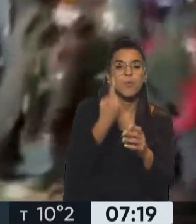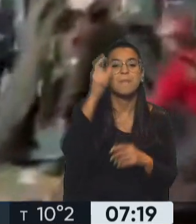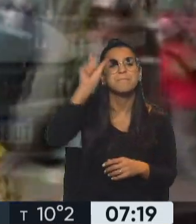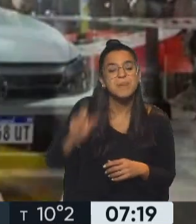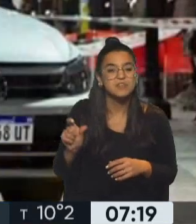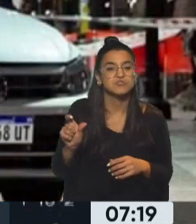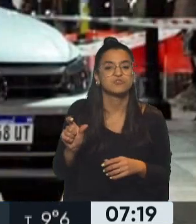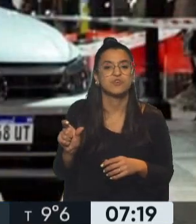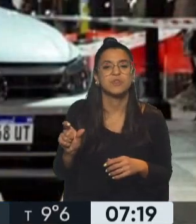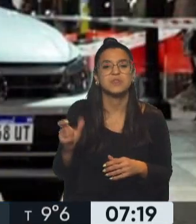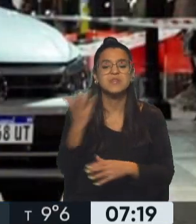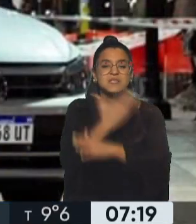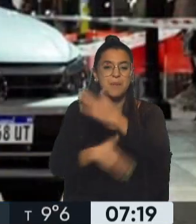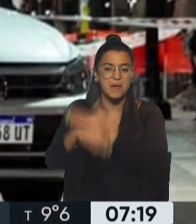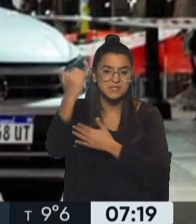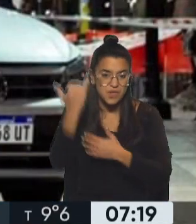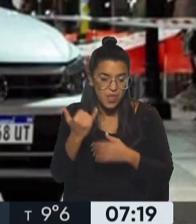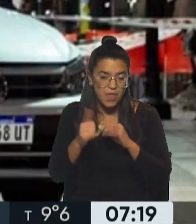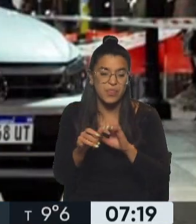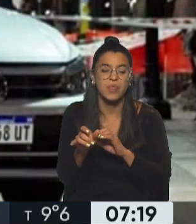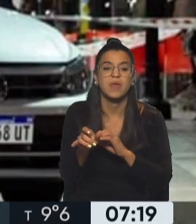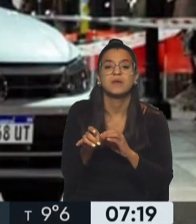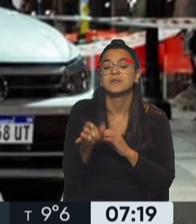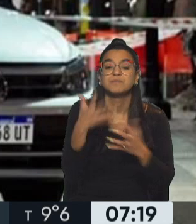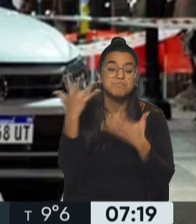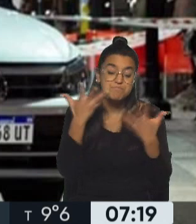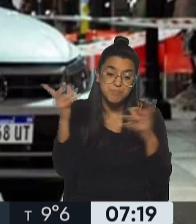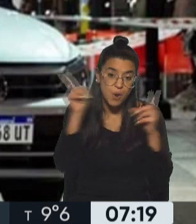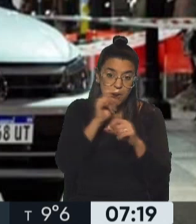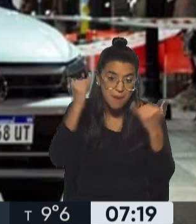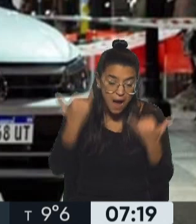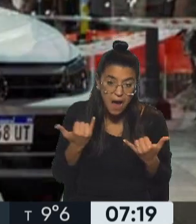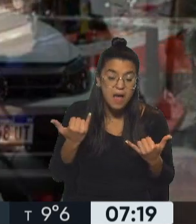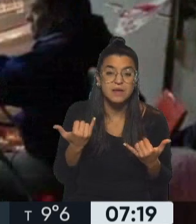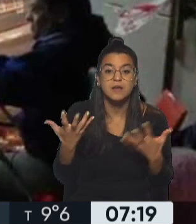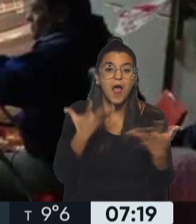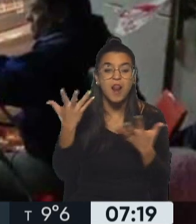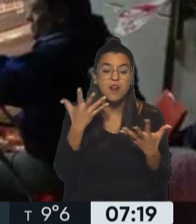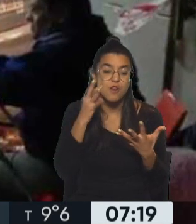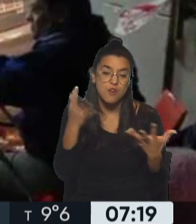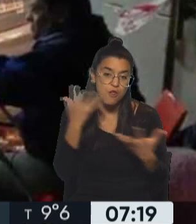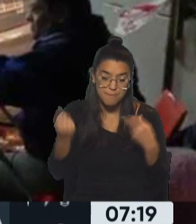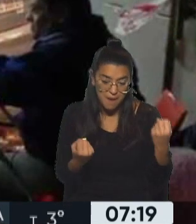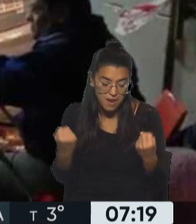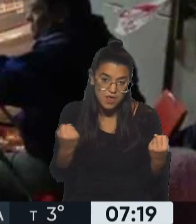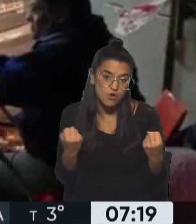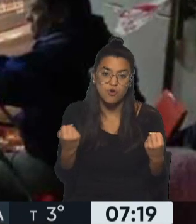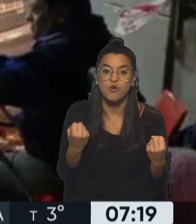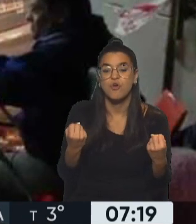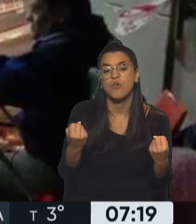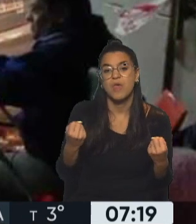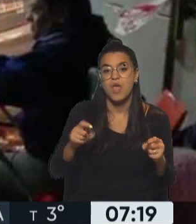persona con discapacidad. Tuvo algún inconveniente, evidentemente, con el manejo de